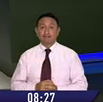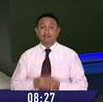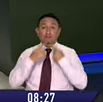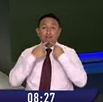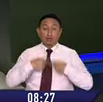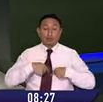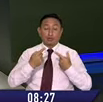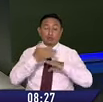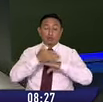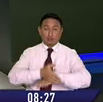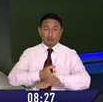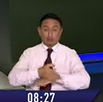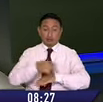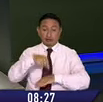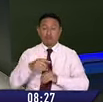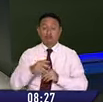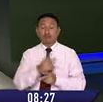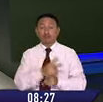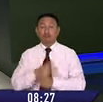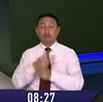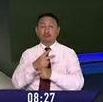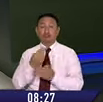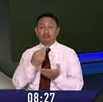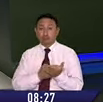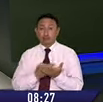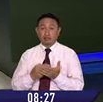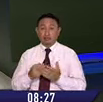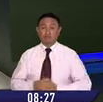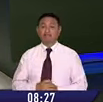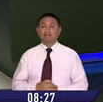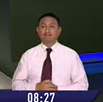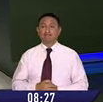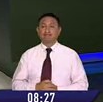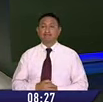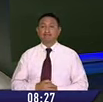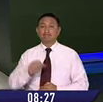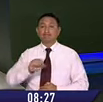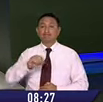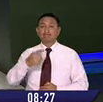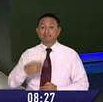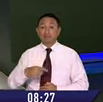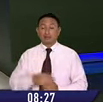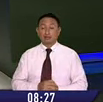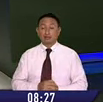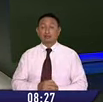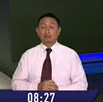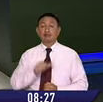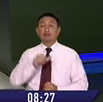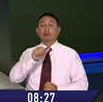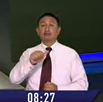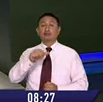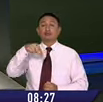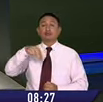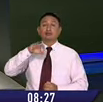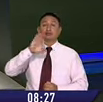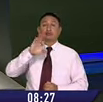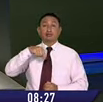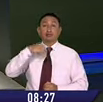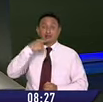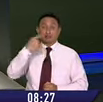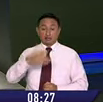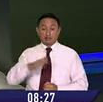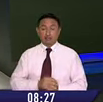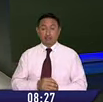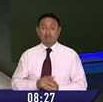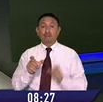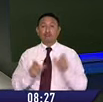horas a un consejo ampliado. Así estamos. Y asimismo, según reportes de la Agencia Metropolitana de Tránsito, ya se registran aglomeraciones de